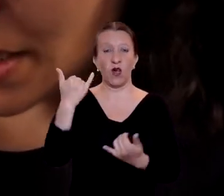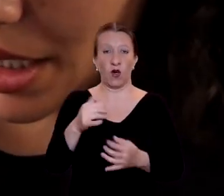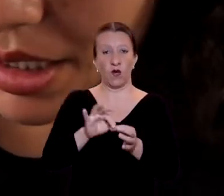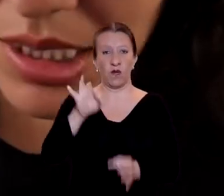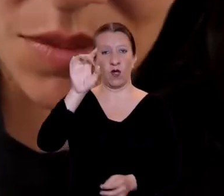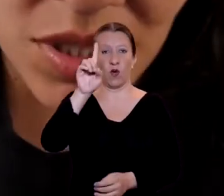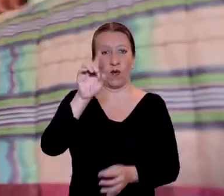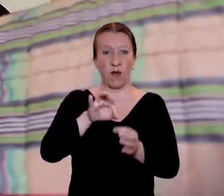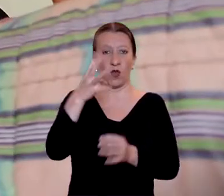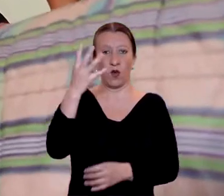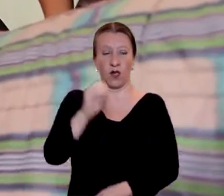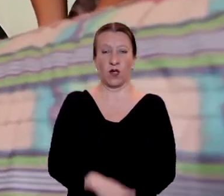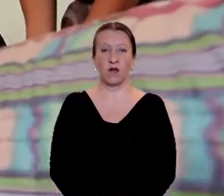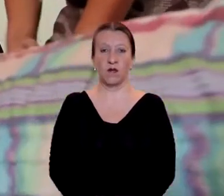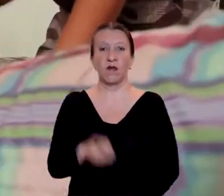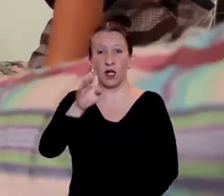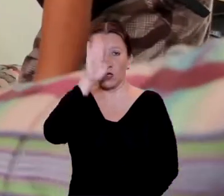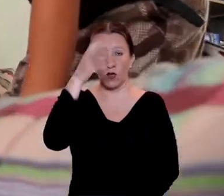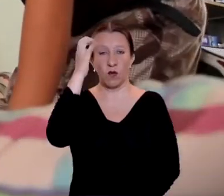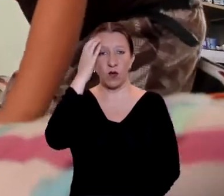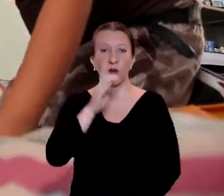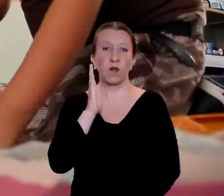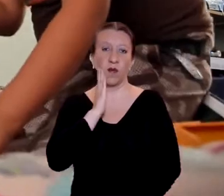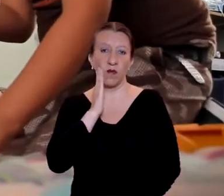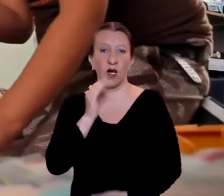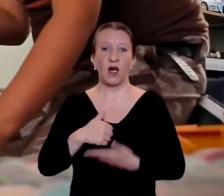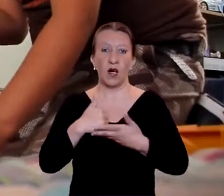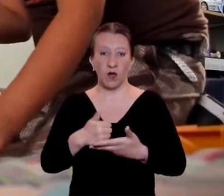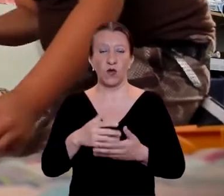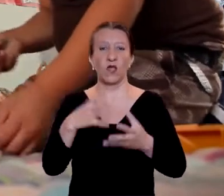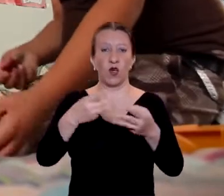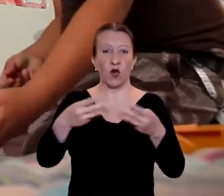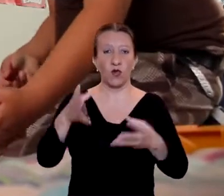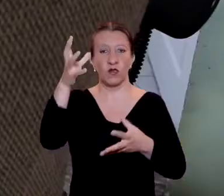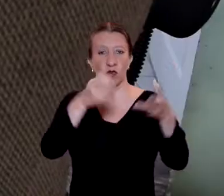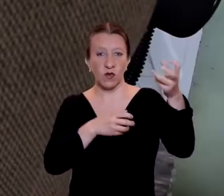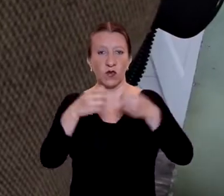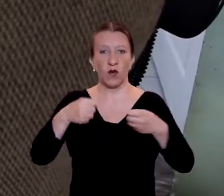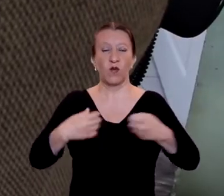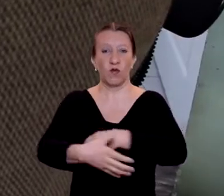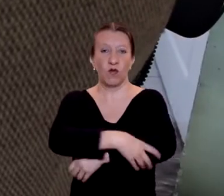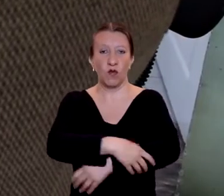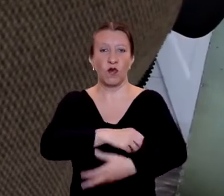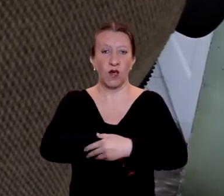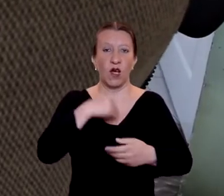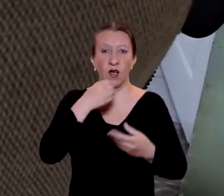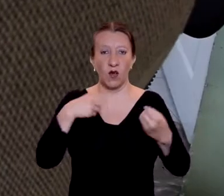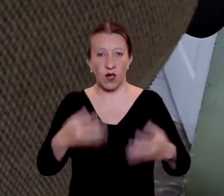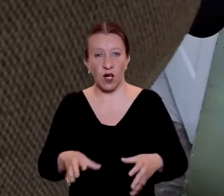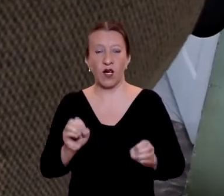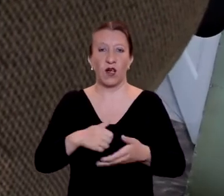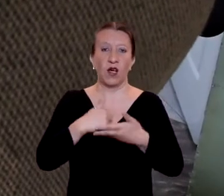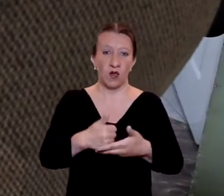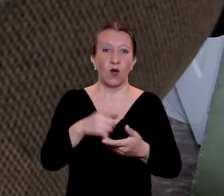ya 1,40 m. Él siempre está muy preocupado de su mamá en ayudarle a coger las cosas, a pasar las muletas si se me caen, ayudarme